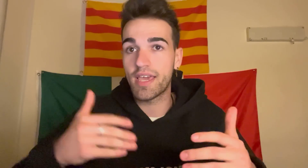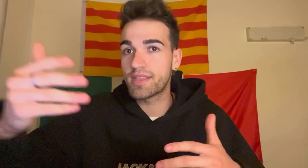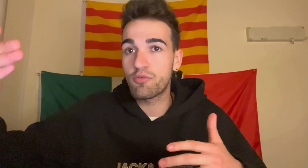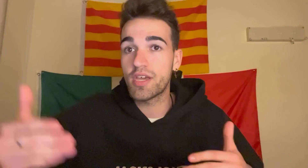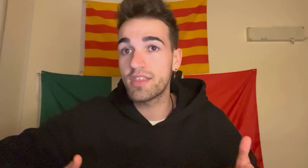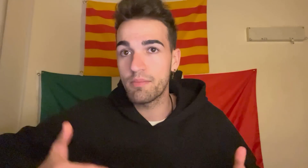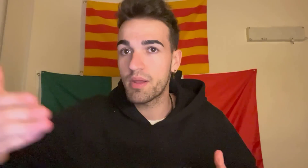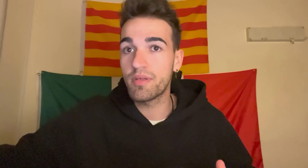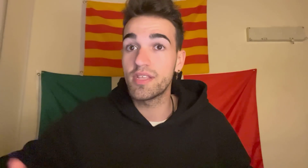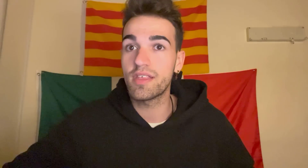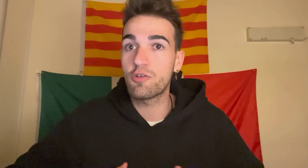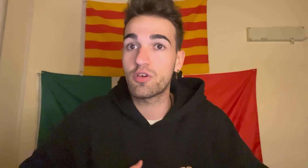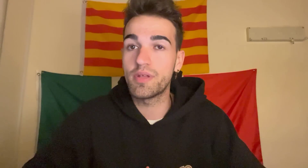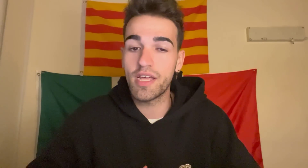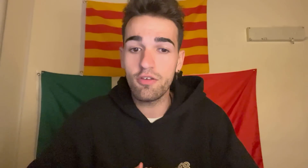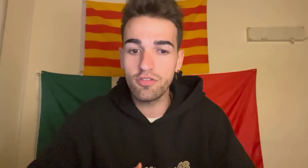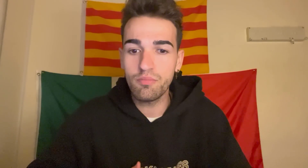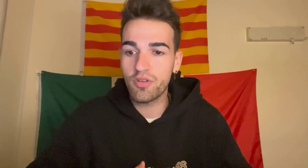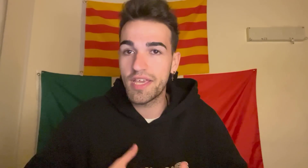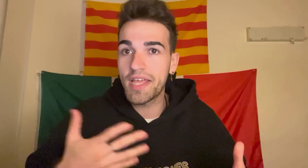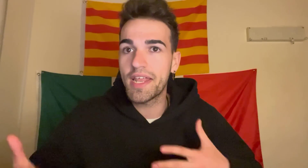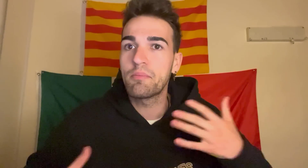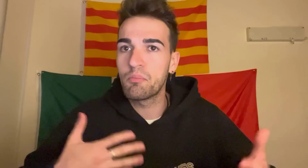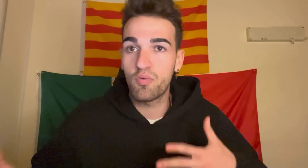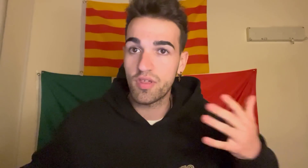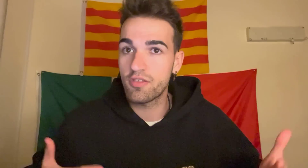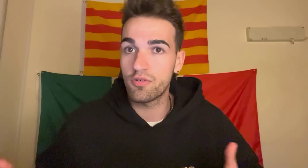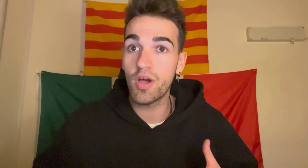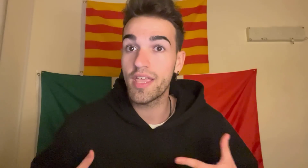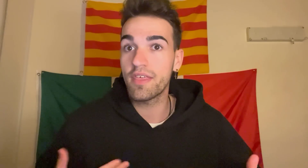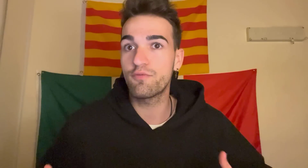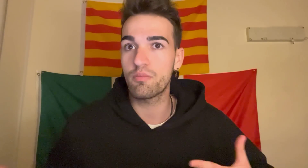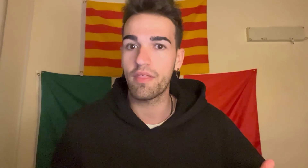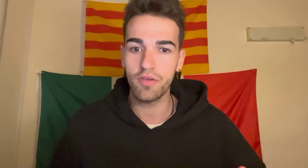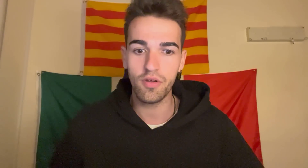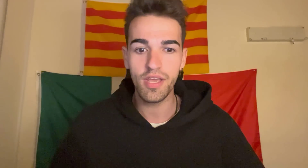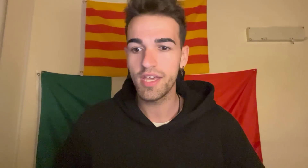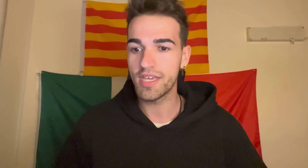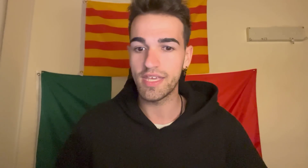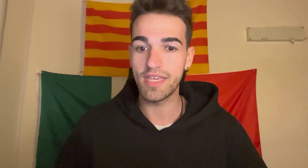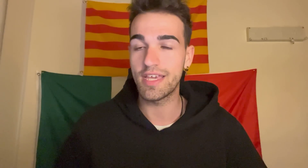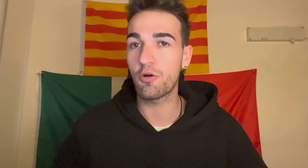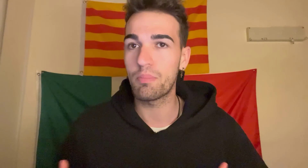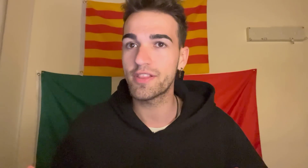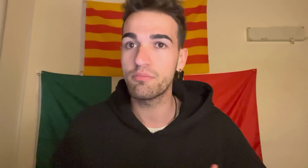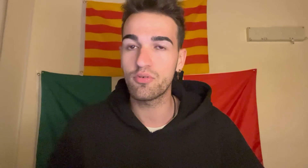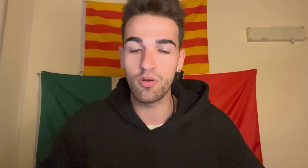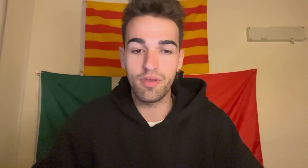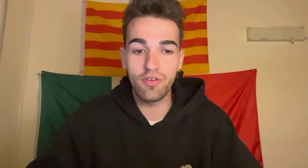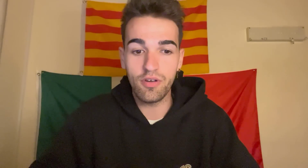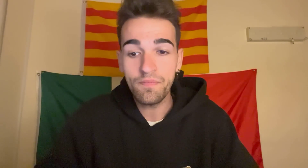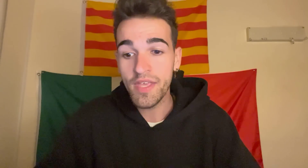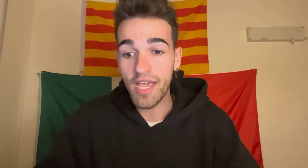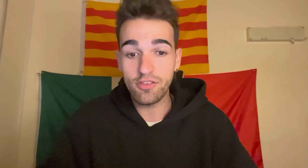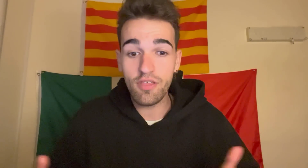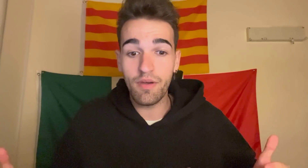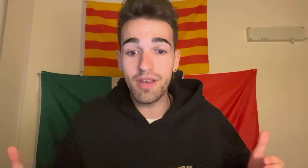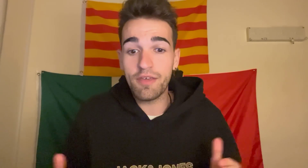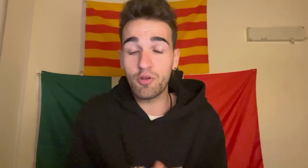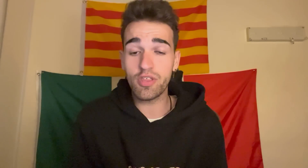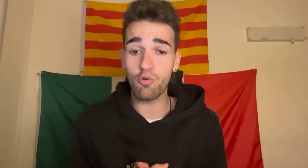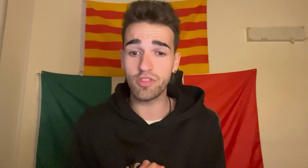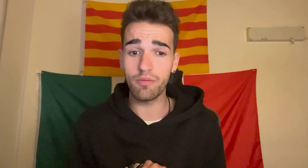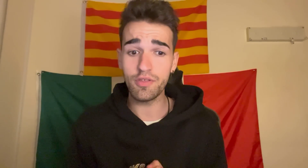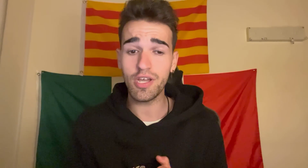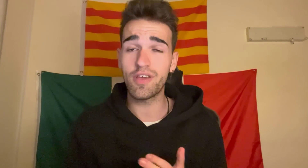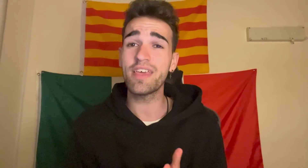canal, que estamos ahí siempre pendientes de los comentarios, ¿no? Por si alguien, pues eso, ¿no? Añade información y completa un poco el vídeo, ¿no? Entonces, familia,